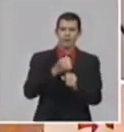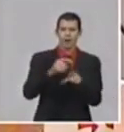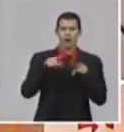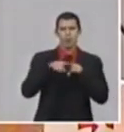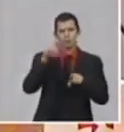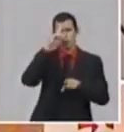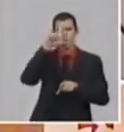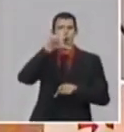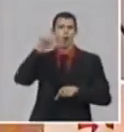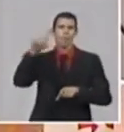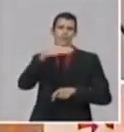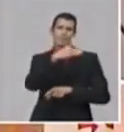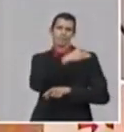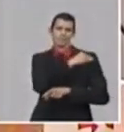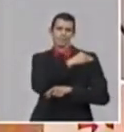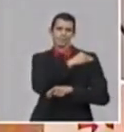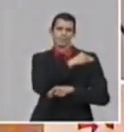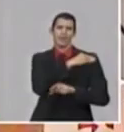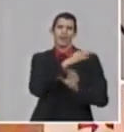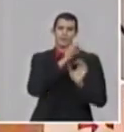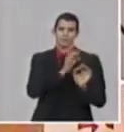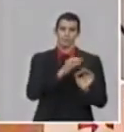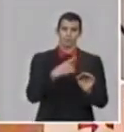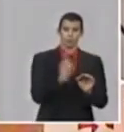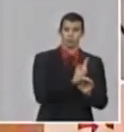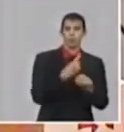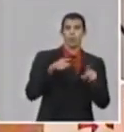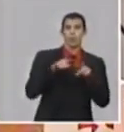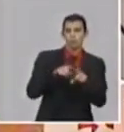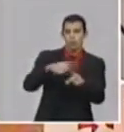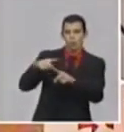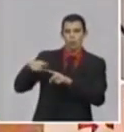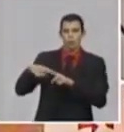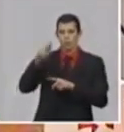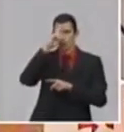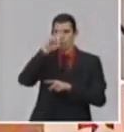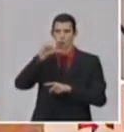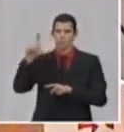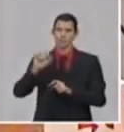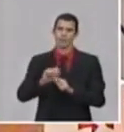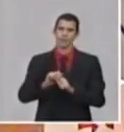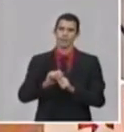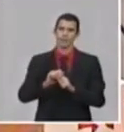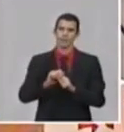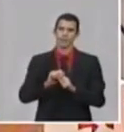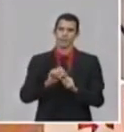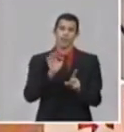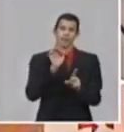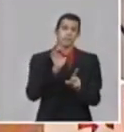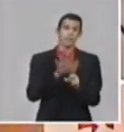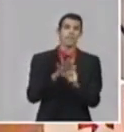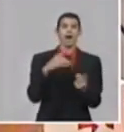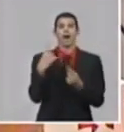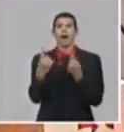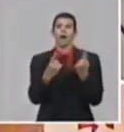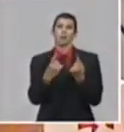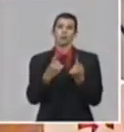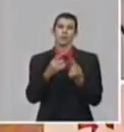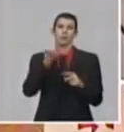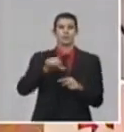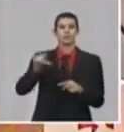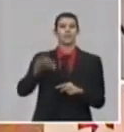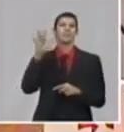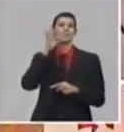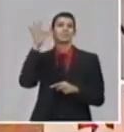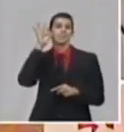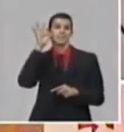60 seropositivos, es decir, que ya son positivos al virus, la mitad tratándose con el interferón, el interferón alfa, como